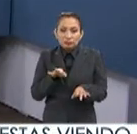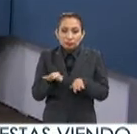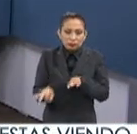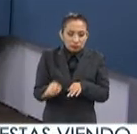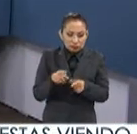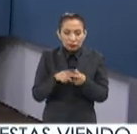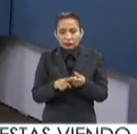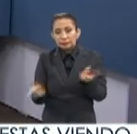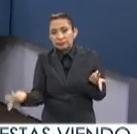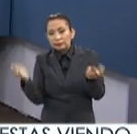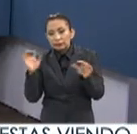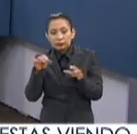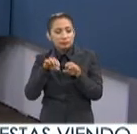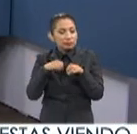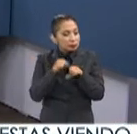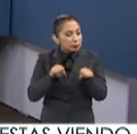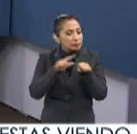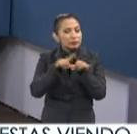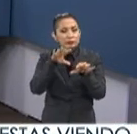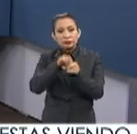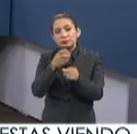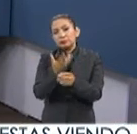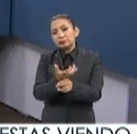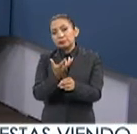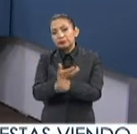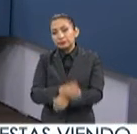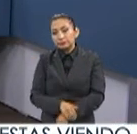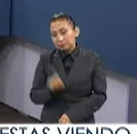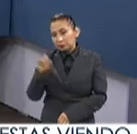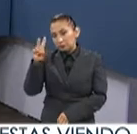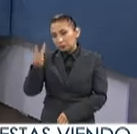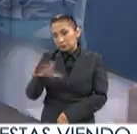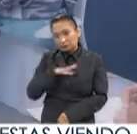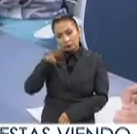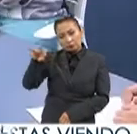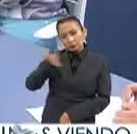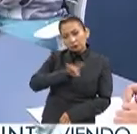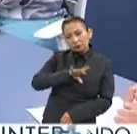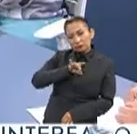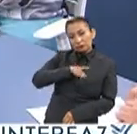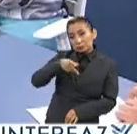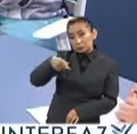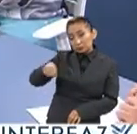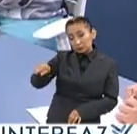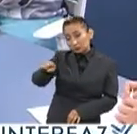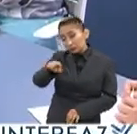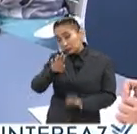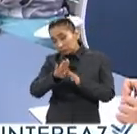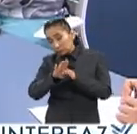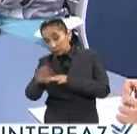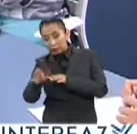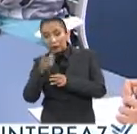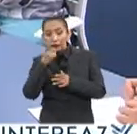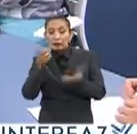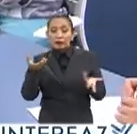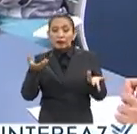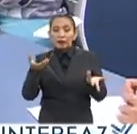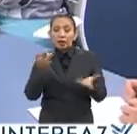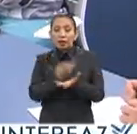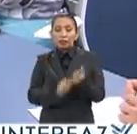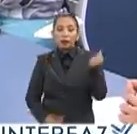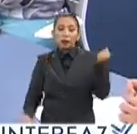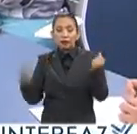trabajo y a la inserción social total en los Estados Unidos. Sí, claro, hay un poco de miedo, pero el hecho de ser migrante y de tener esta